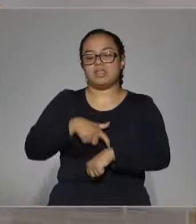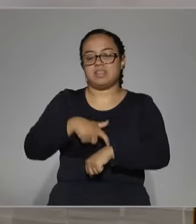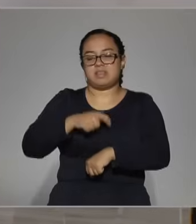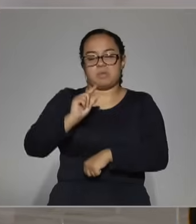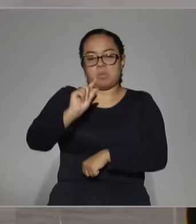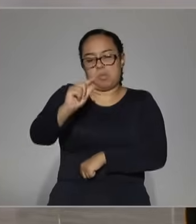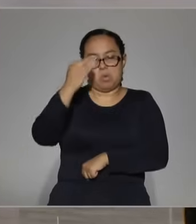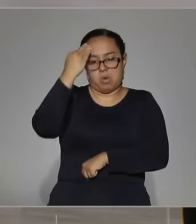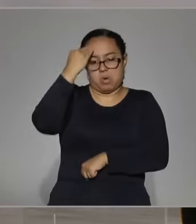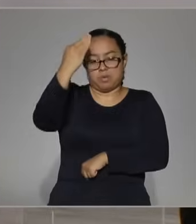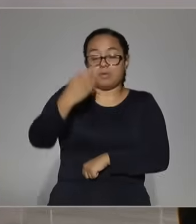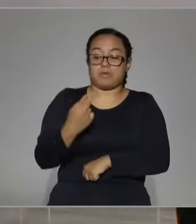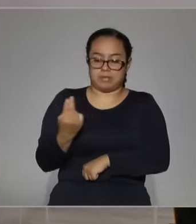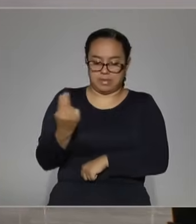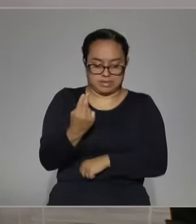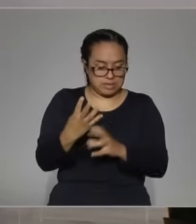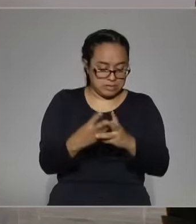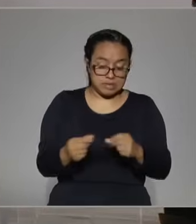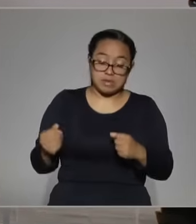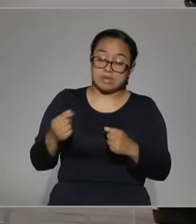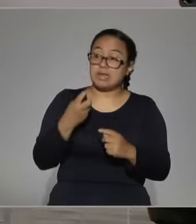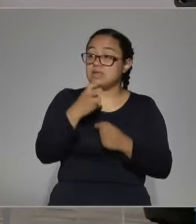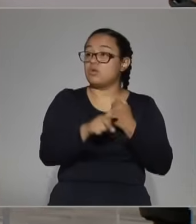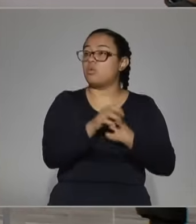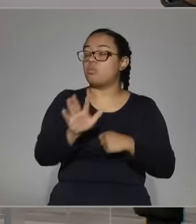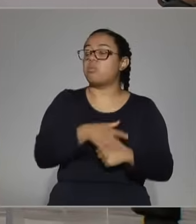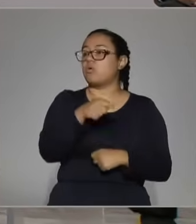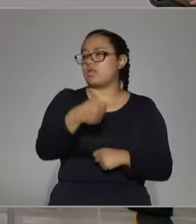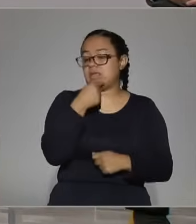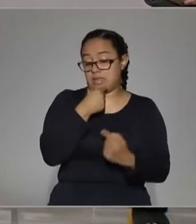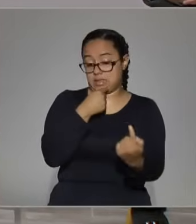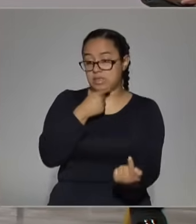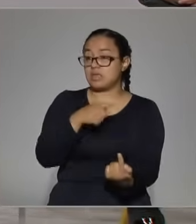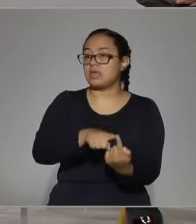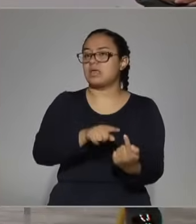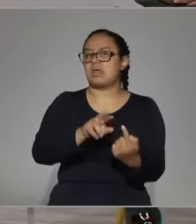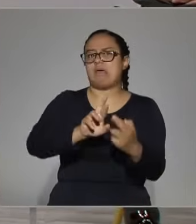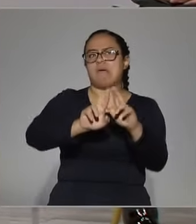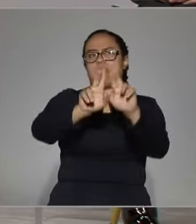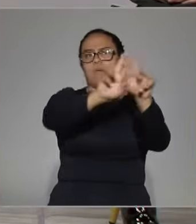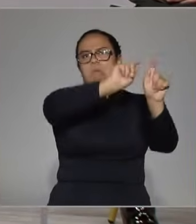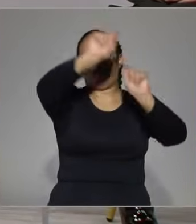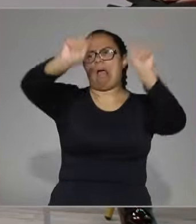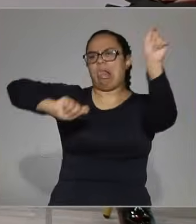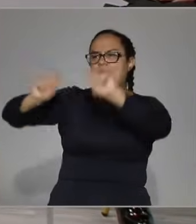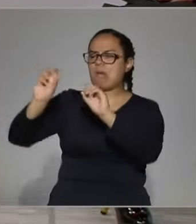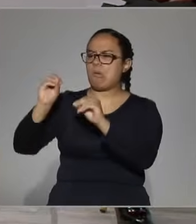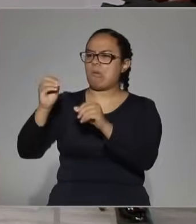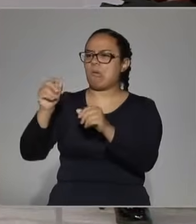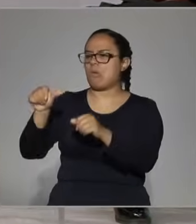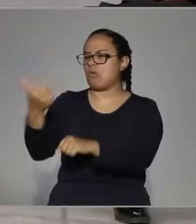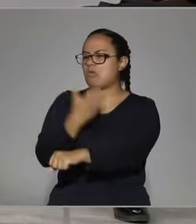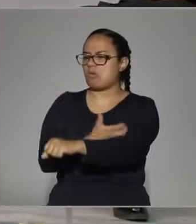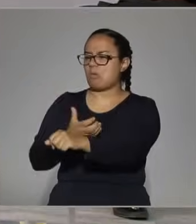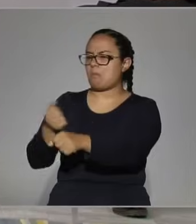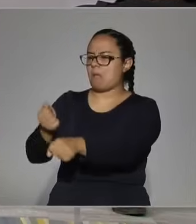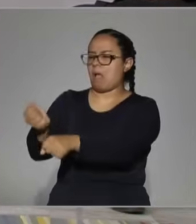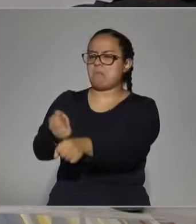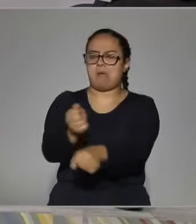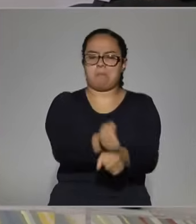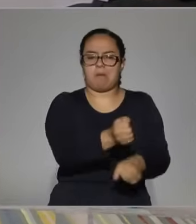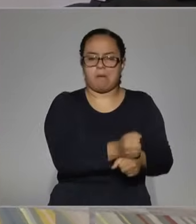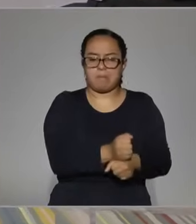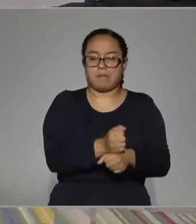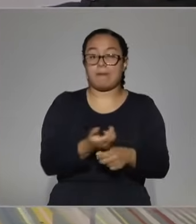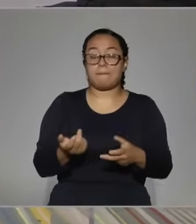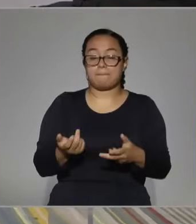es, a ver, necesitamos resolver esto porque su niño está rompiendo los pizarrones o golpeando a los demás compañeros. Y a esa